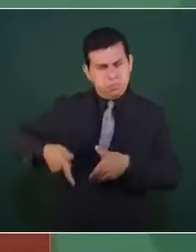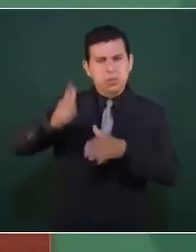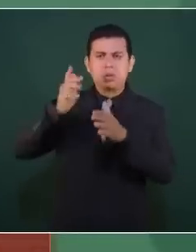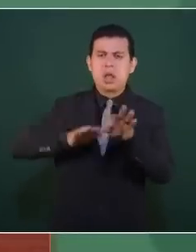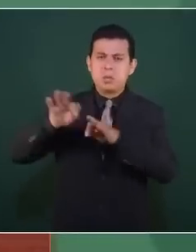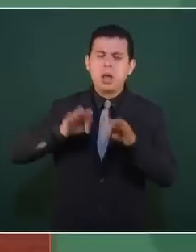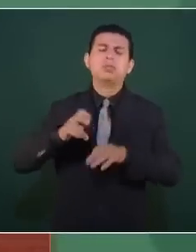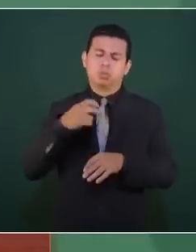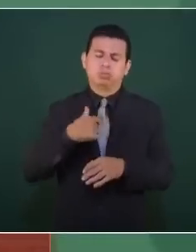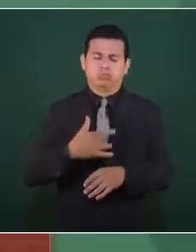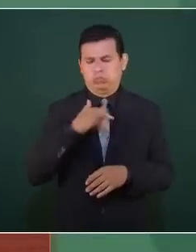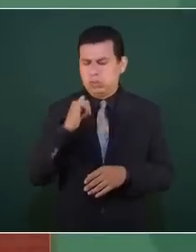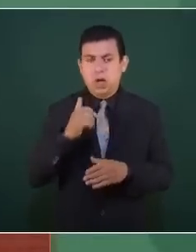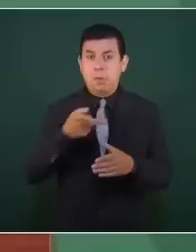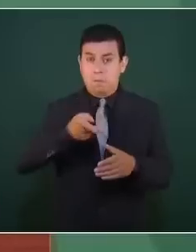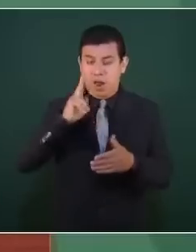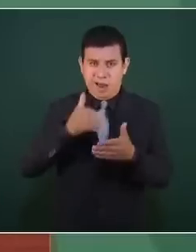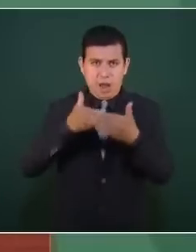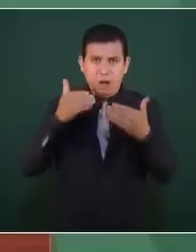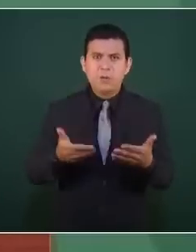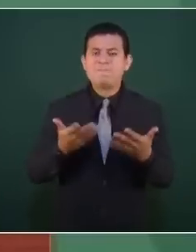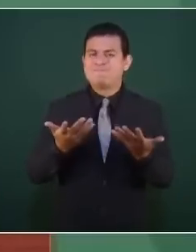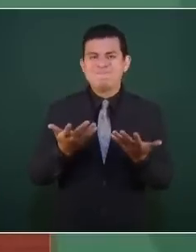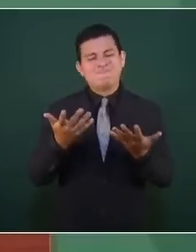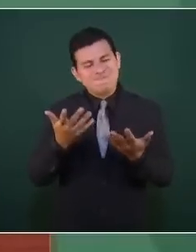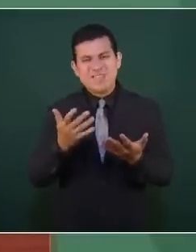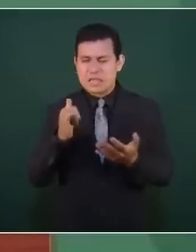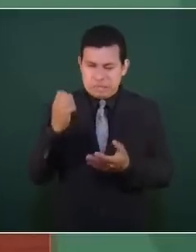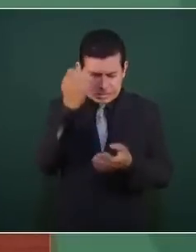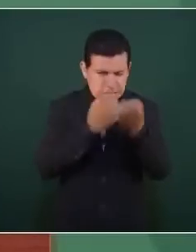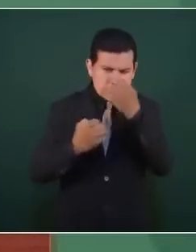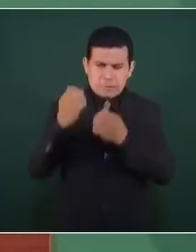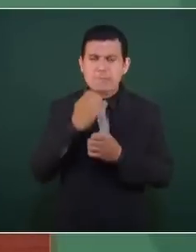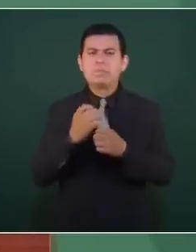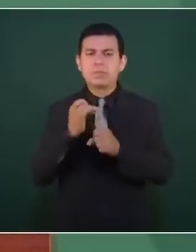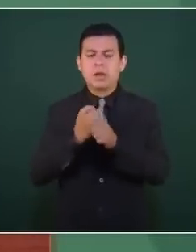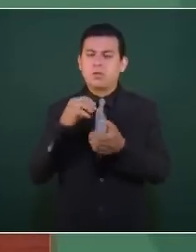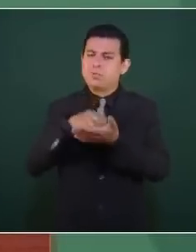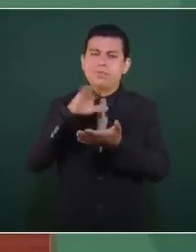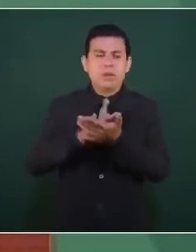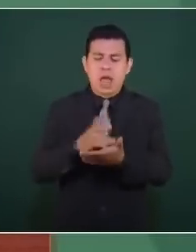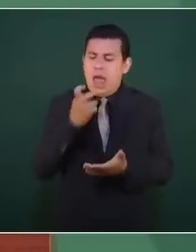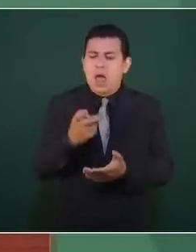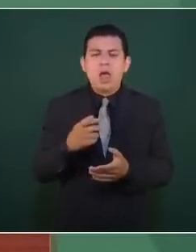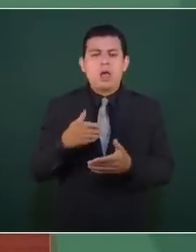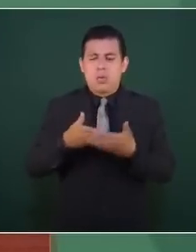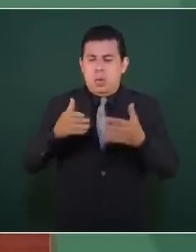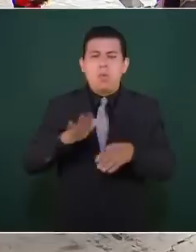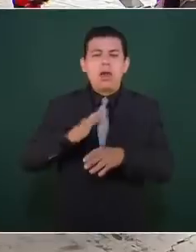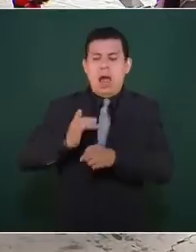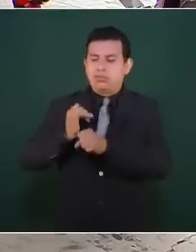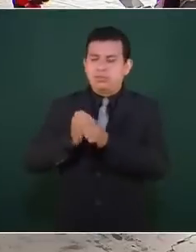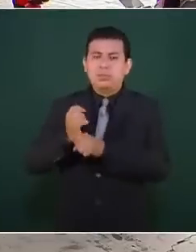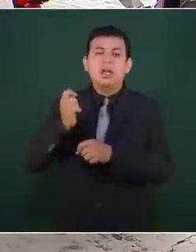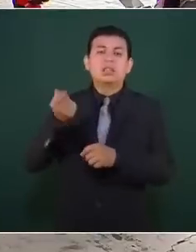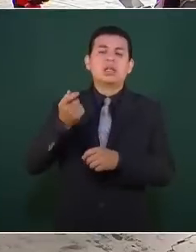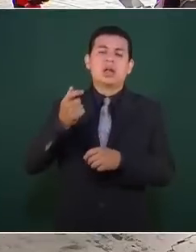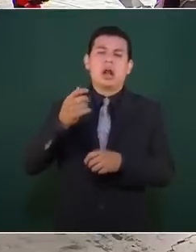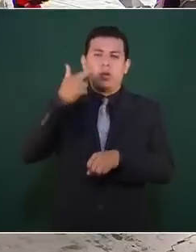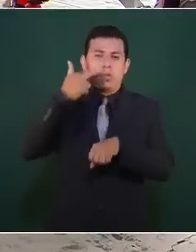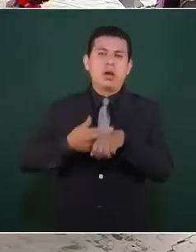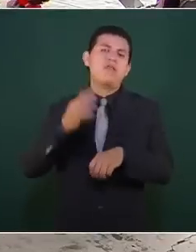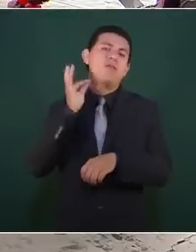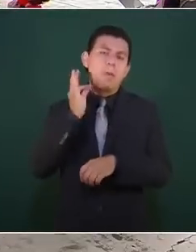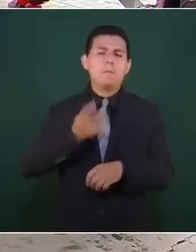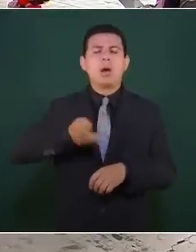nosotros consideramos que al momento, independientemente de la revisión, los datos son los que tenemos de parte de las fiscalías, pero los